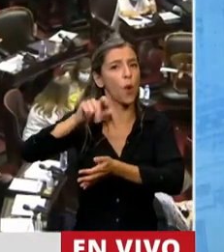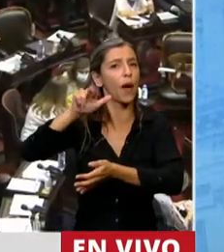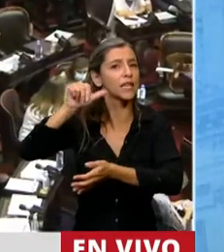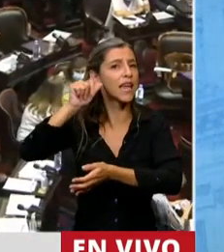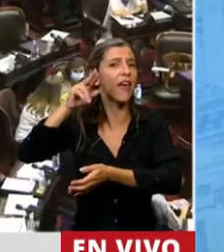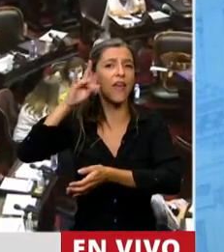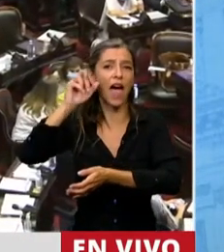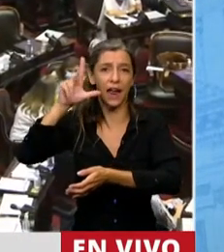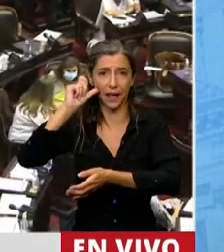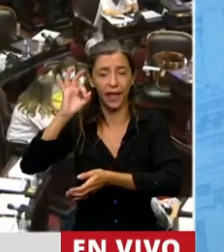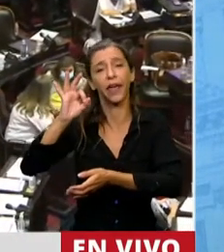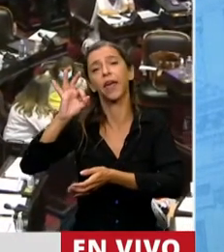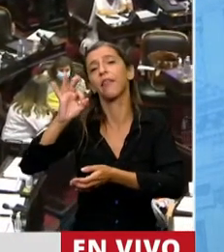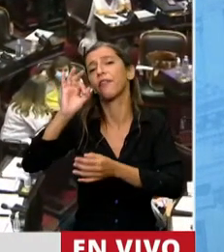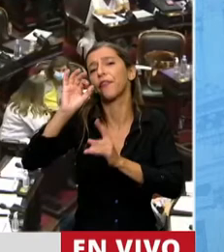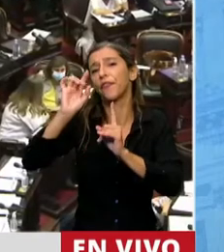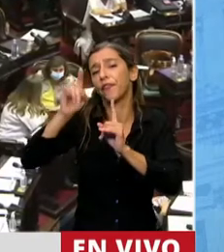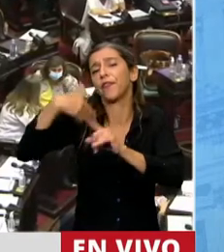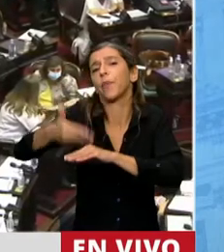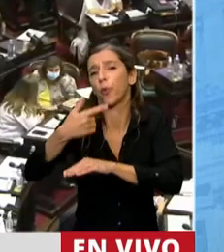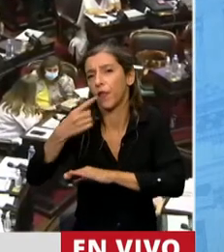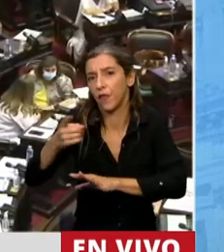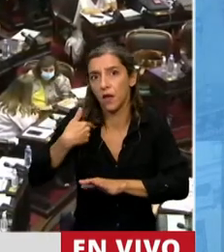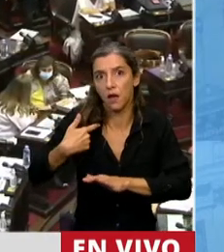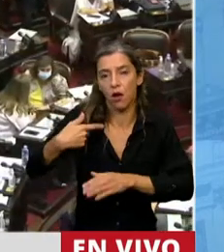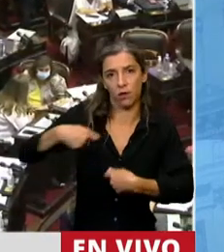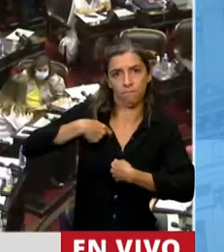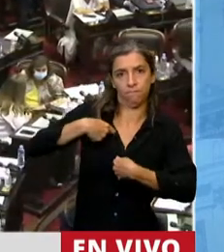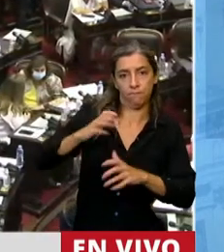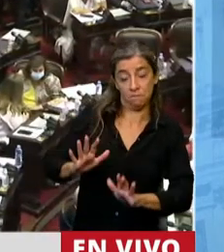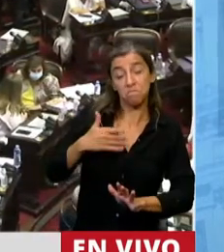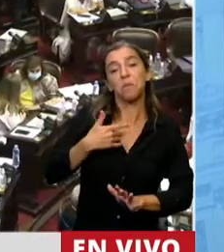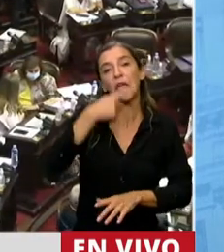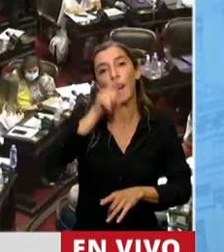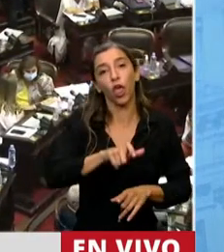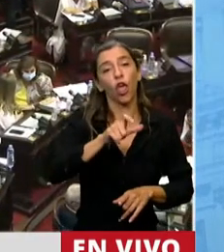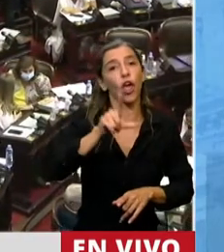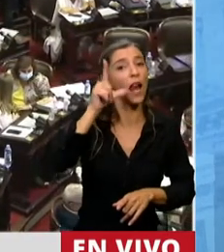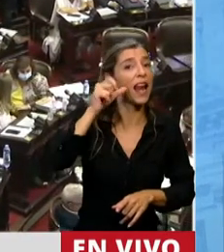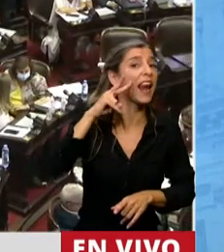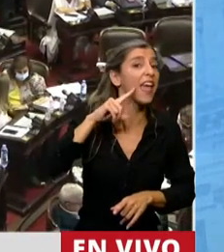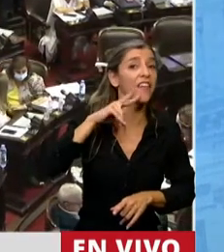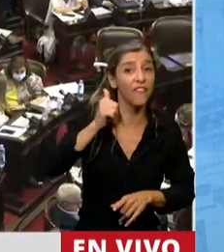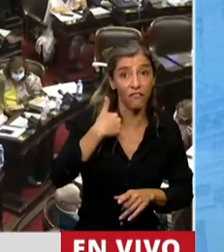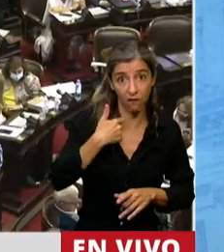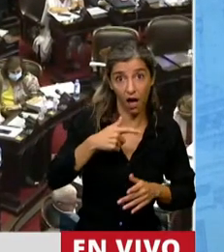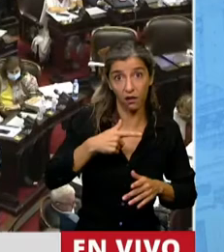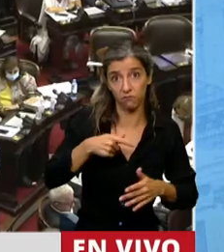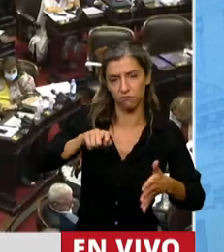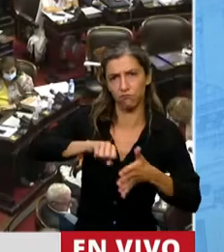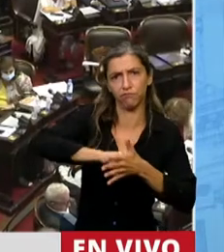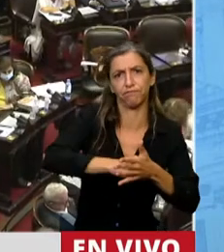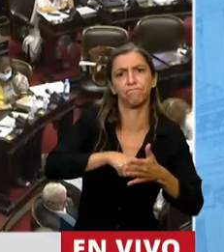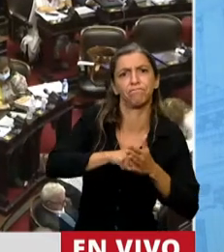fue coaccionado, donde el doctor Leibach pretende apretar a un camarista, promovió una denuncia pública